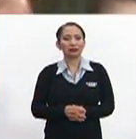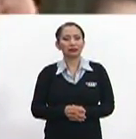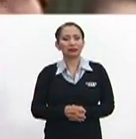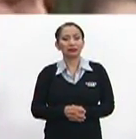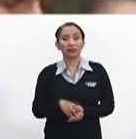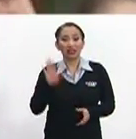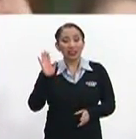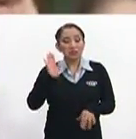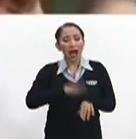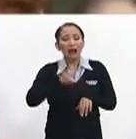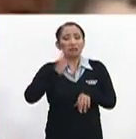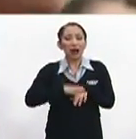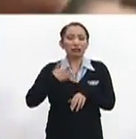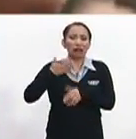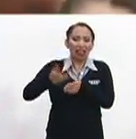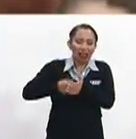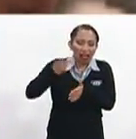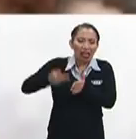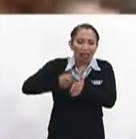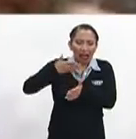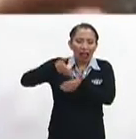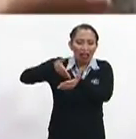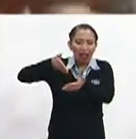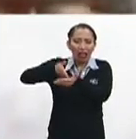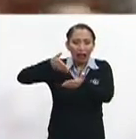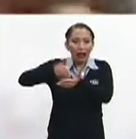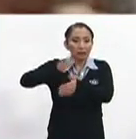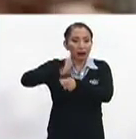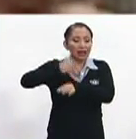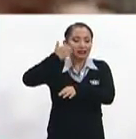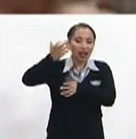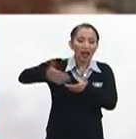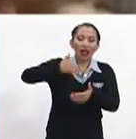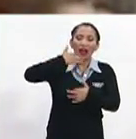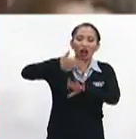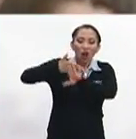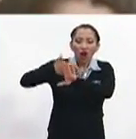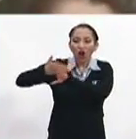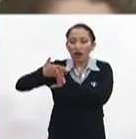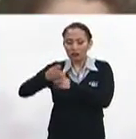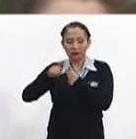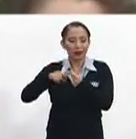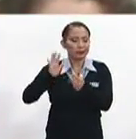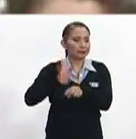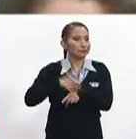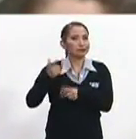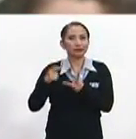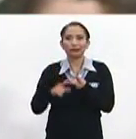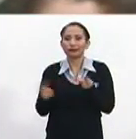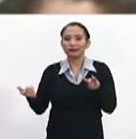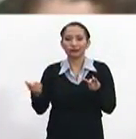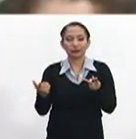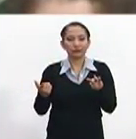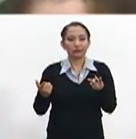Y por más que le hagan, por más guerra sucia, por más